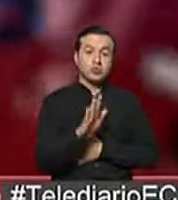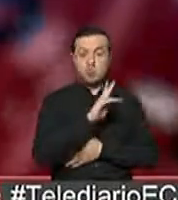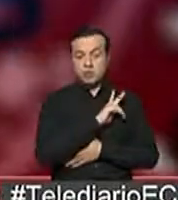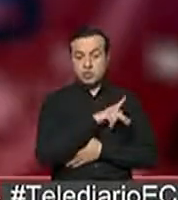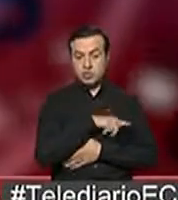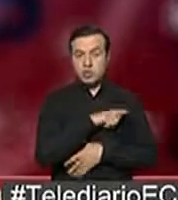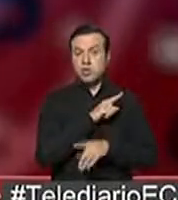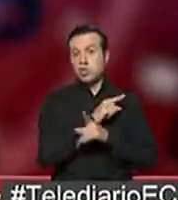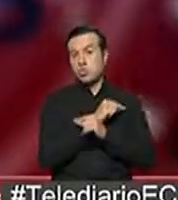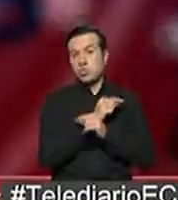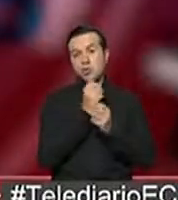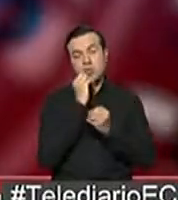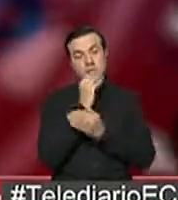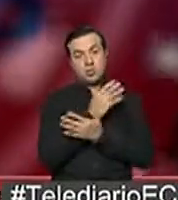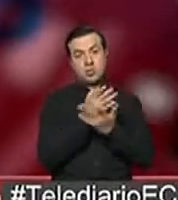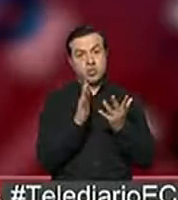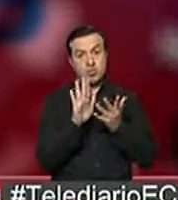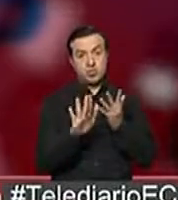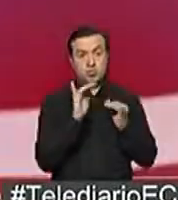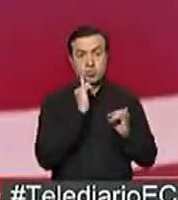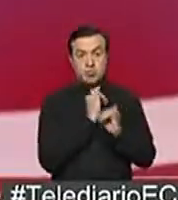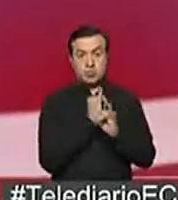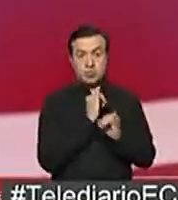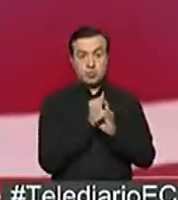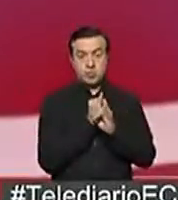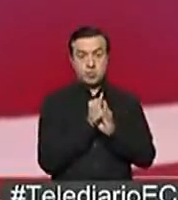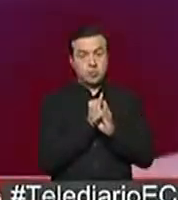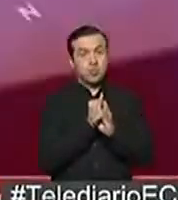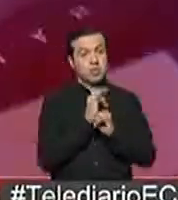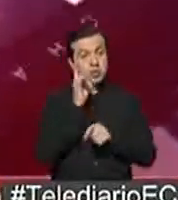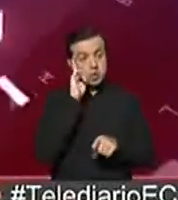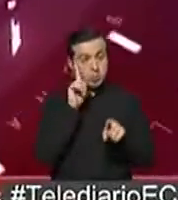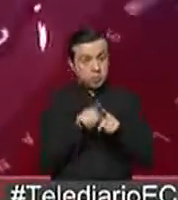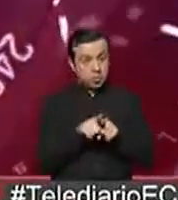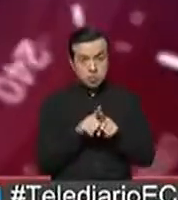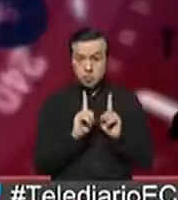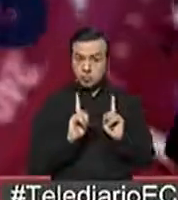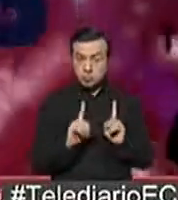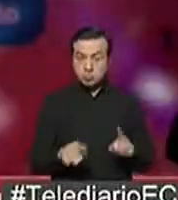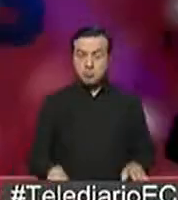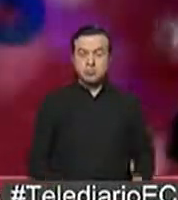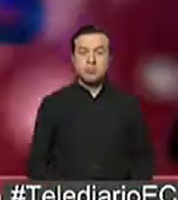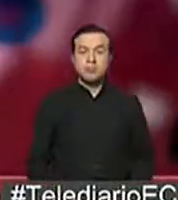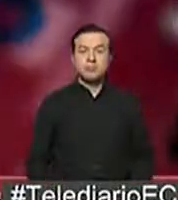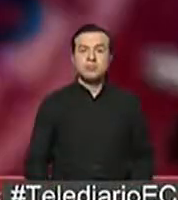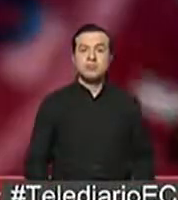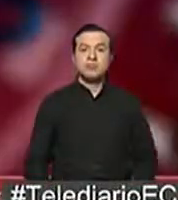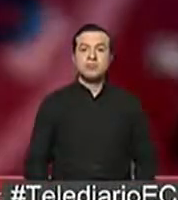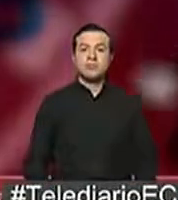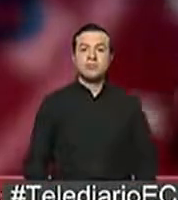Twitter, resaltando que dicha institución se opuso a esta resolución.